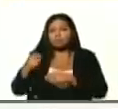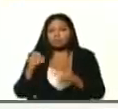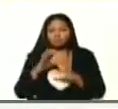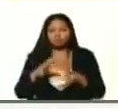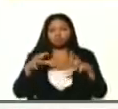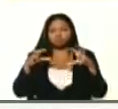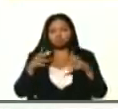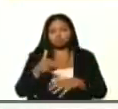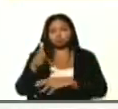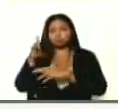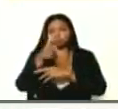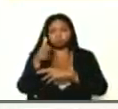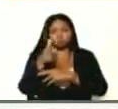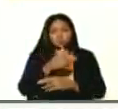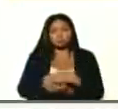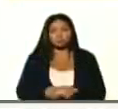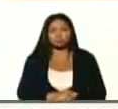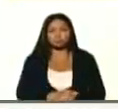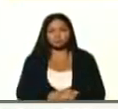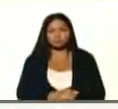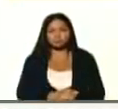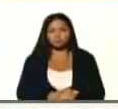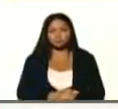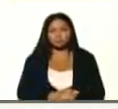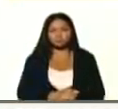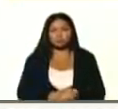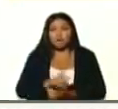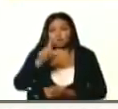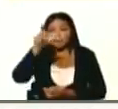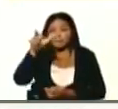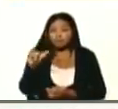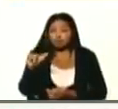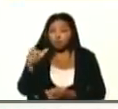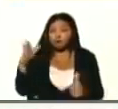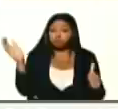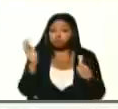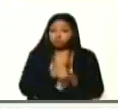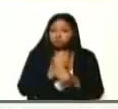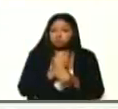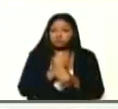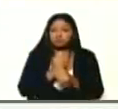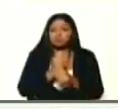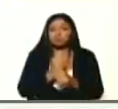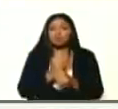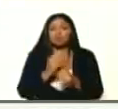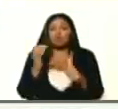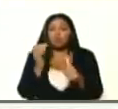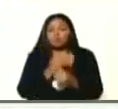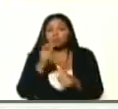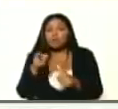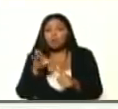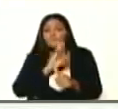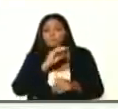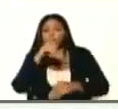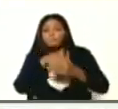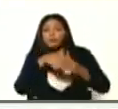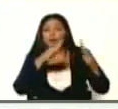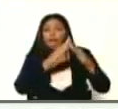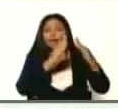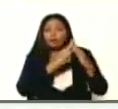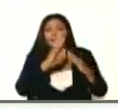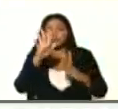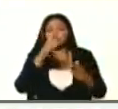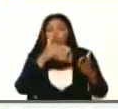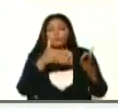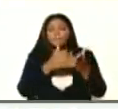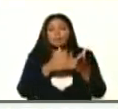cantidad de armas de fuego y municiones. A estos ciudadanos se le incautaron en su residencia